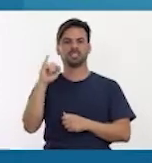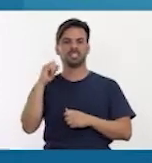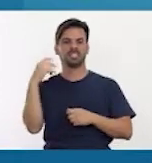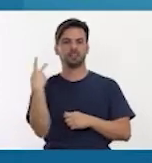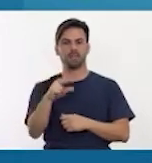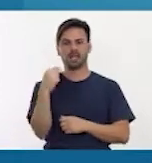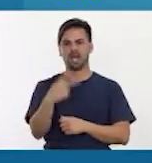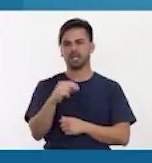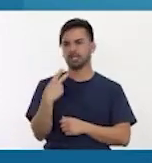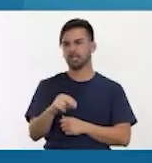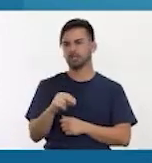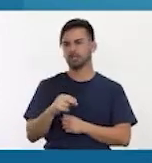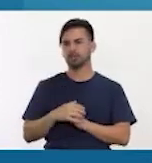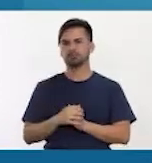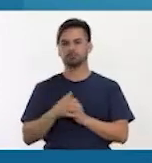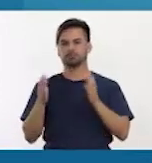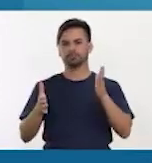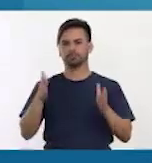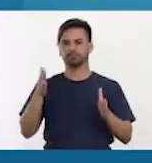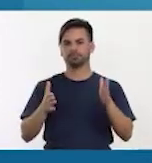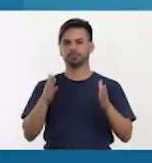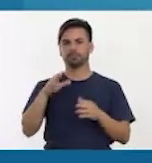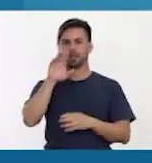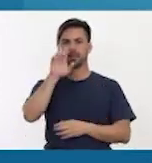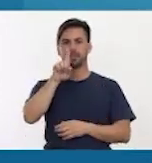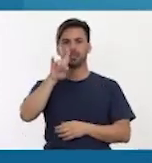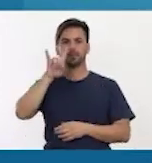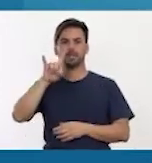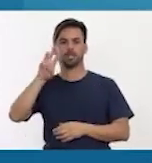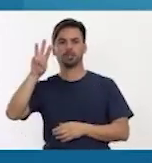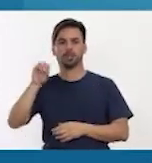la década de 1930.